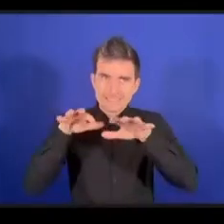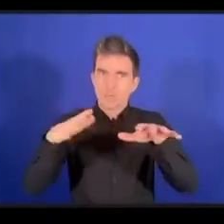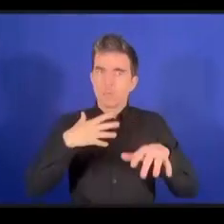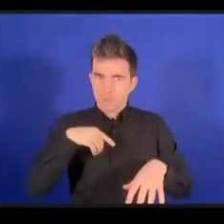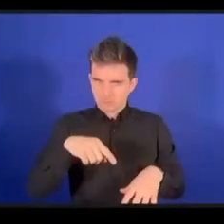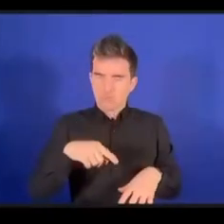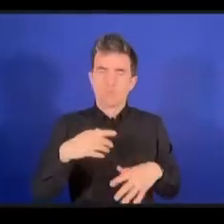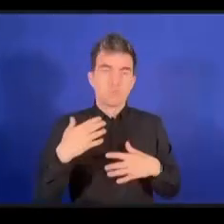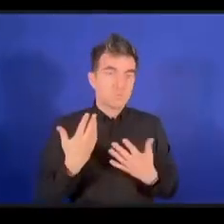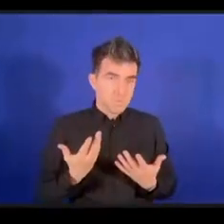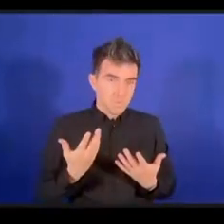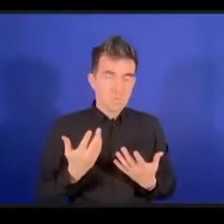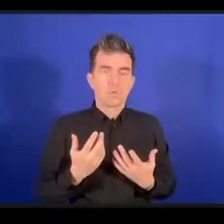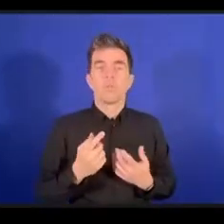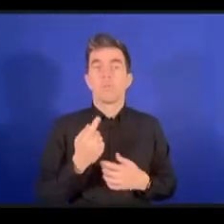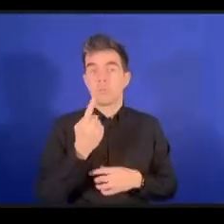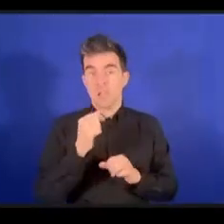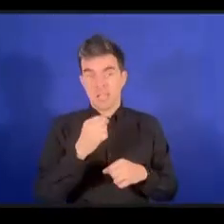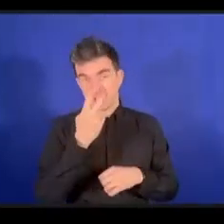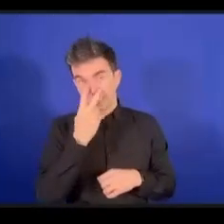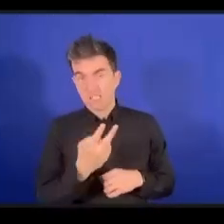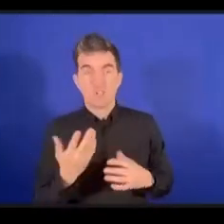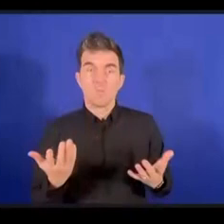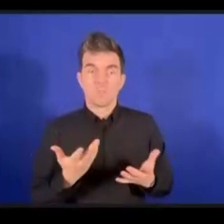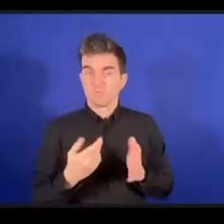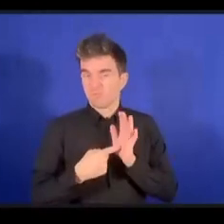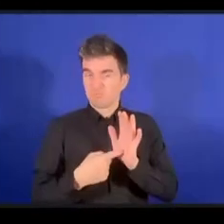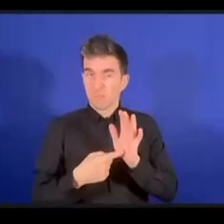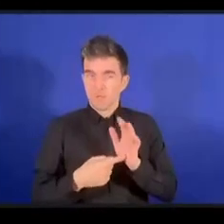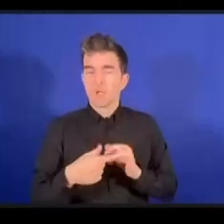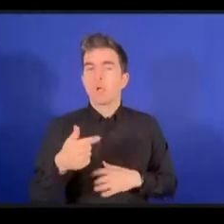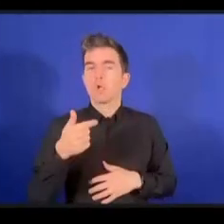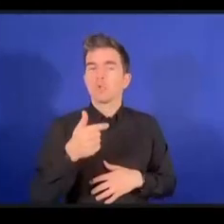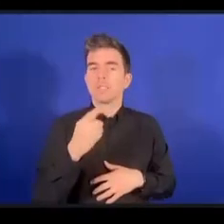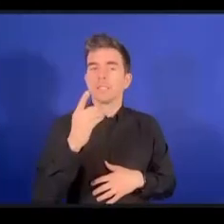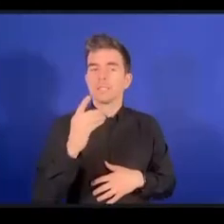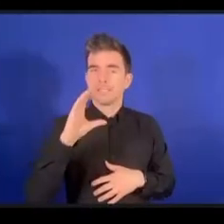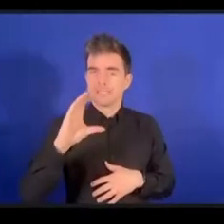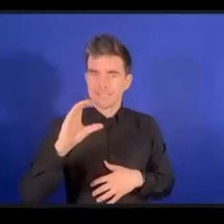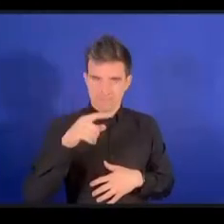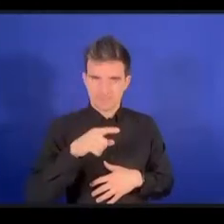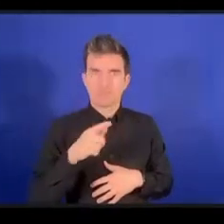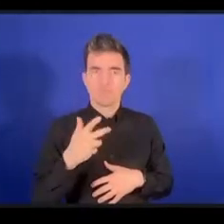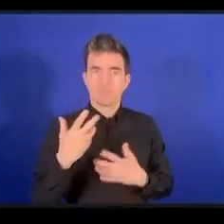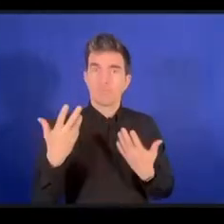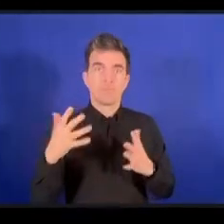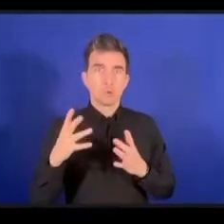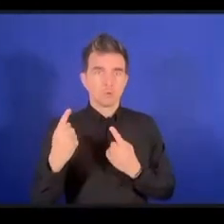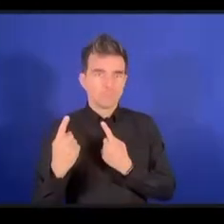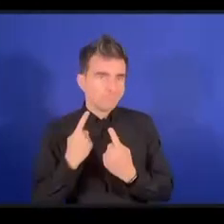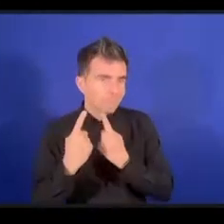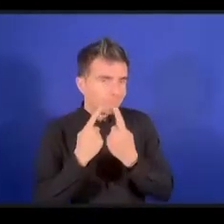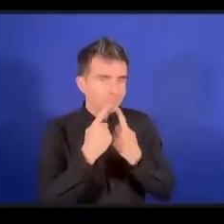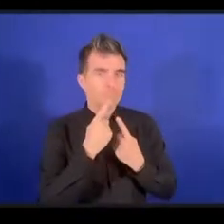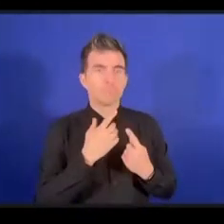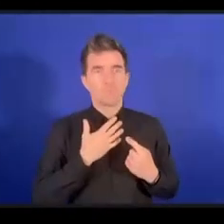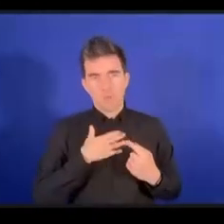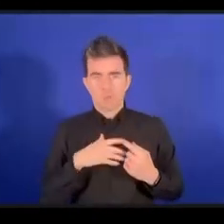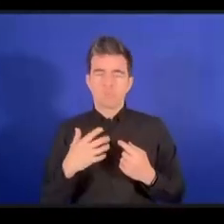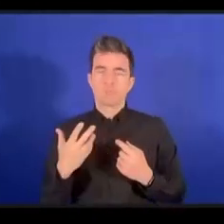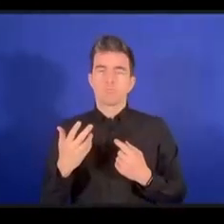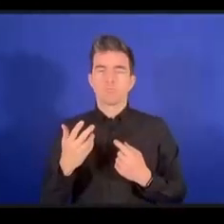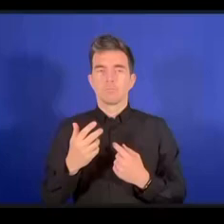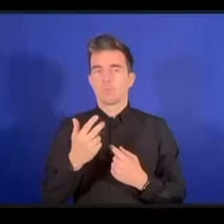que por ejemplo como ha dicho ya en el gdc hay Los acuerdos tripartitos entre